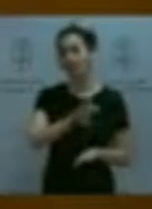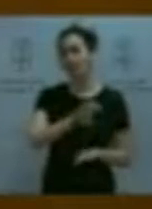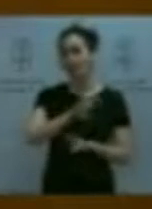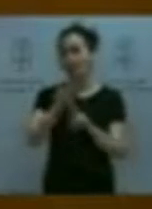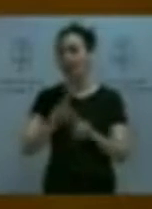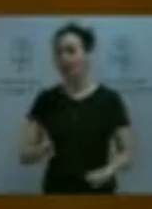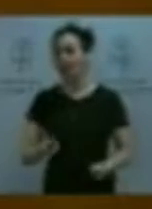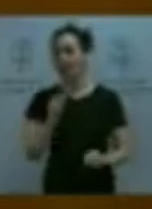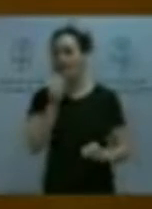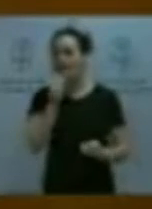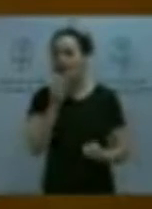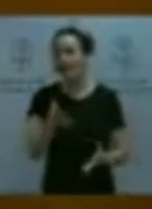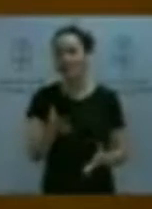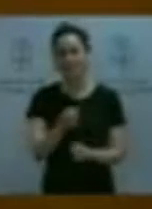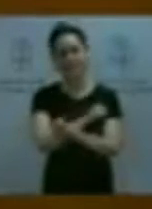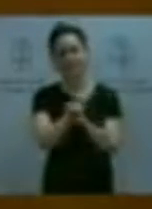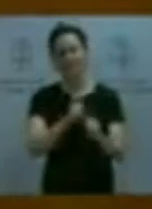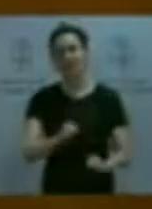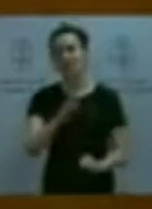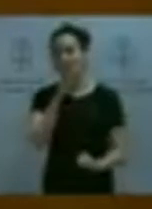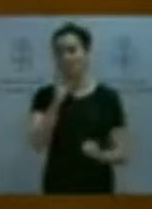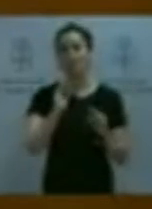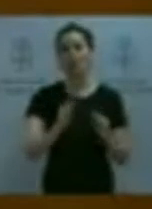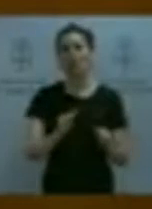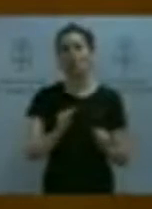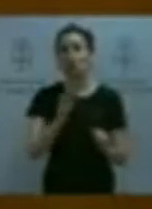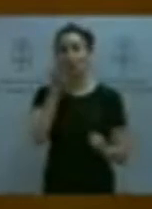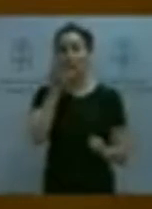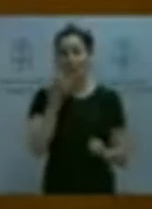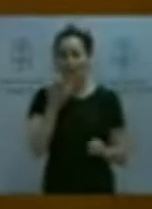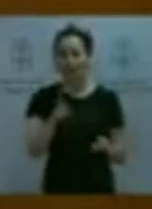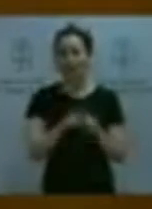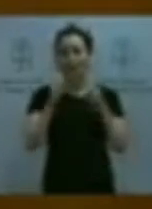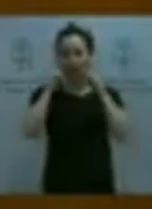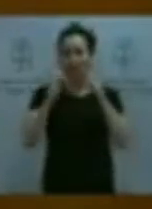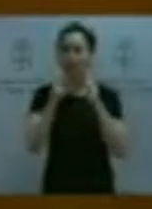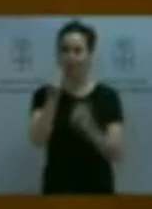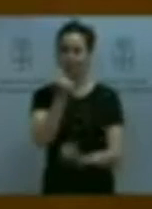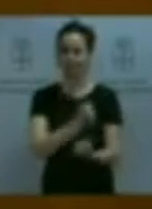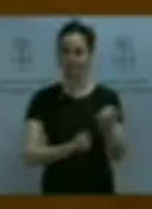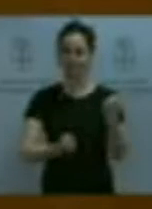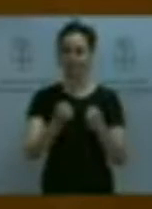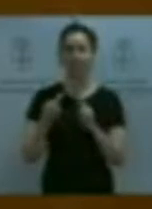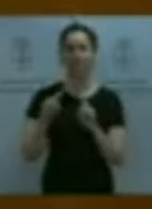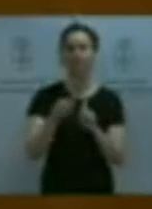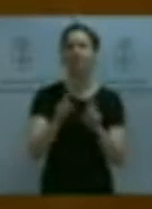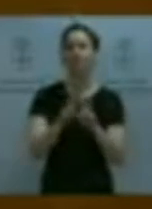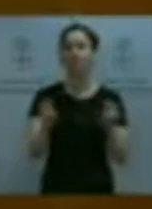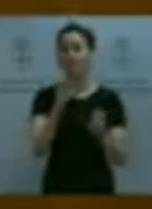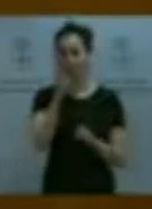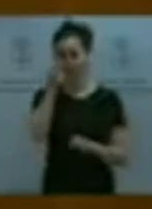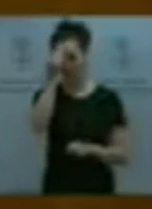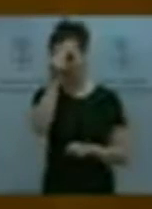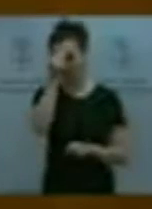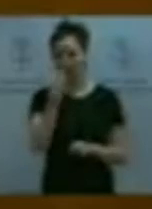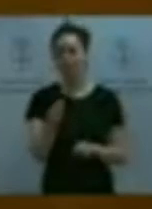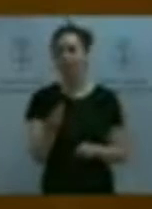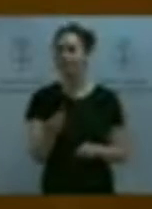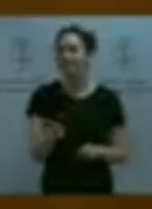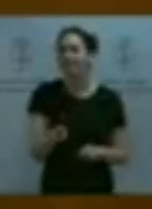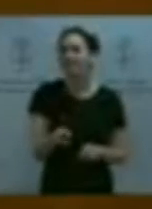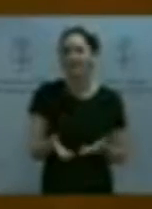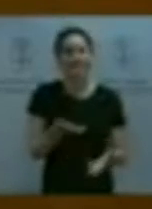me gustaría saber esos son sus esfuerzos económicos que han dedicado a este tema, porque me temo que van a ser absolutamente, les va a retratar lo que